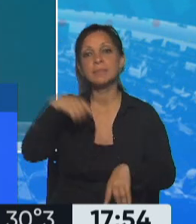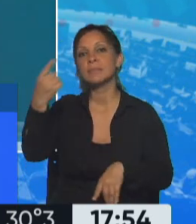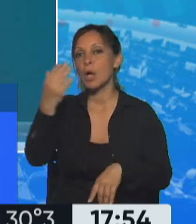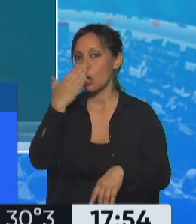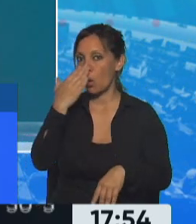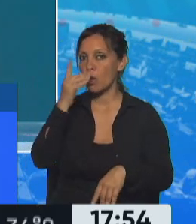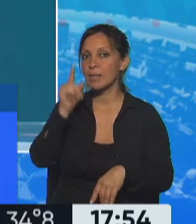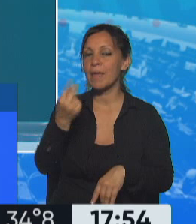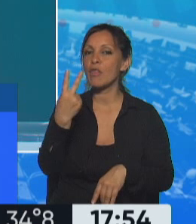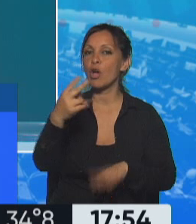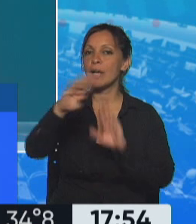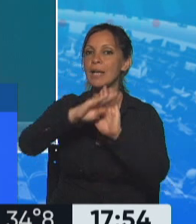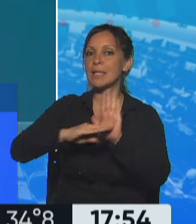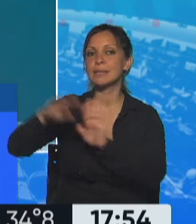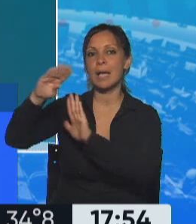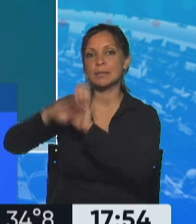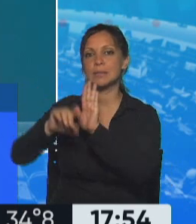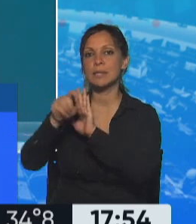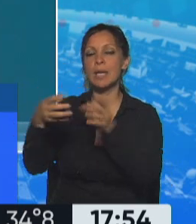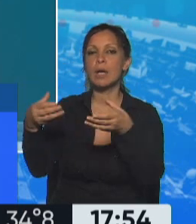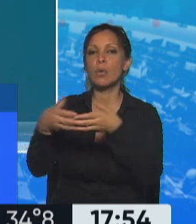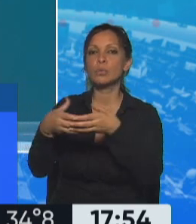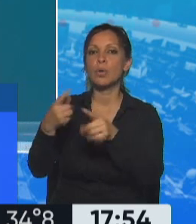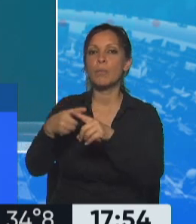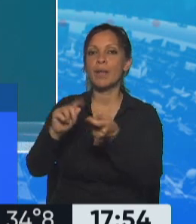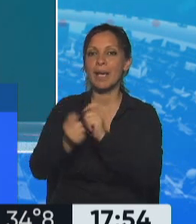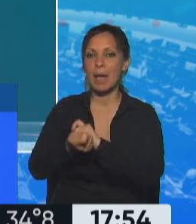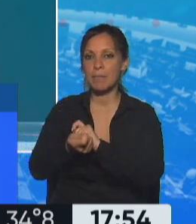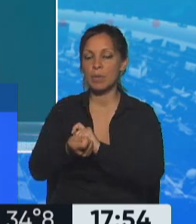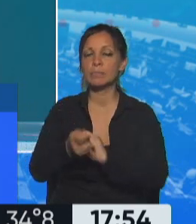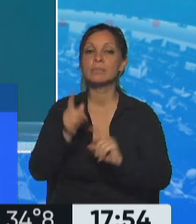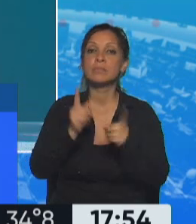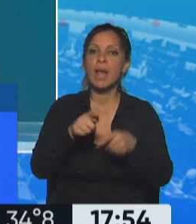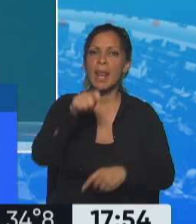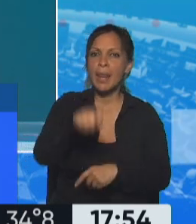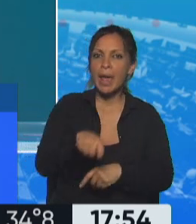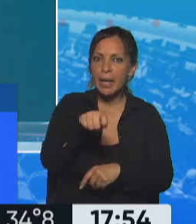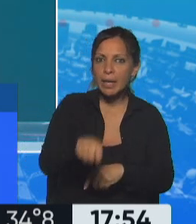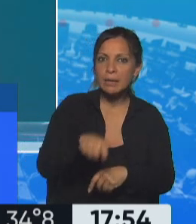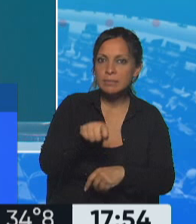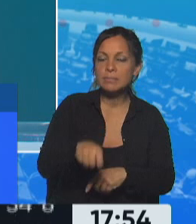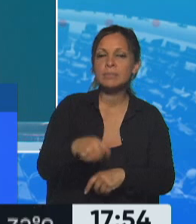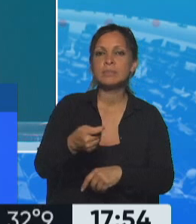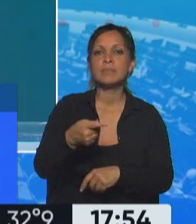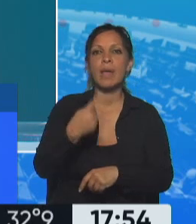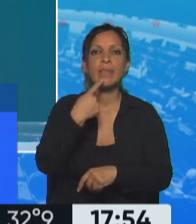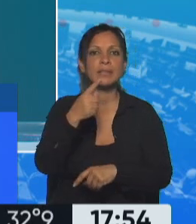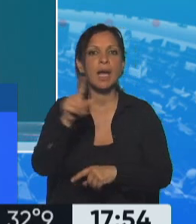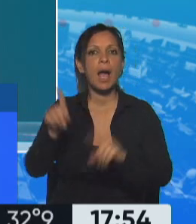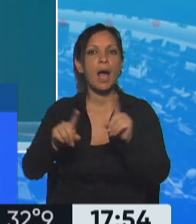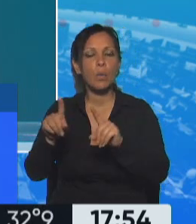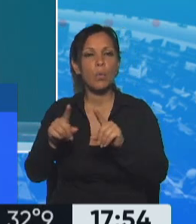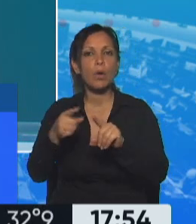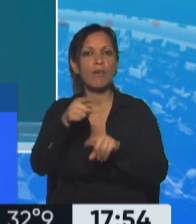listas en Juntos por el Cambio que van a definir el futuro liderazgo. Mario Negri, que parecía asomada como favorito, compite